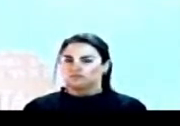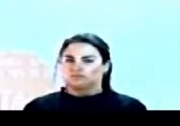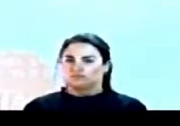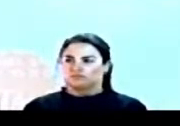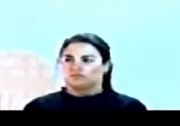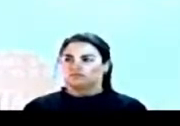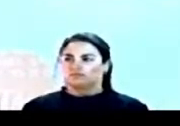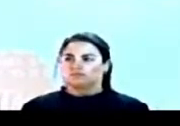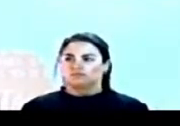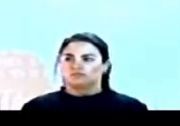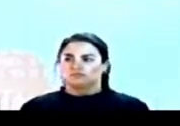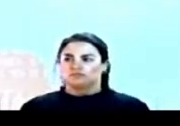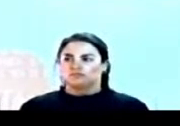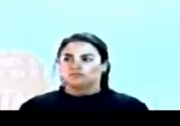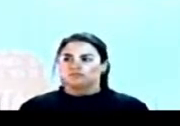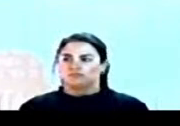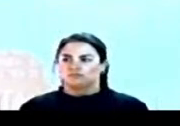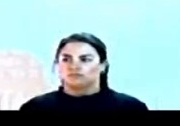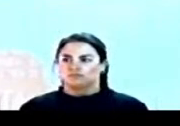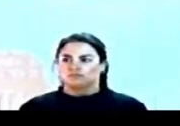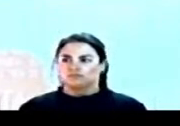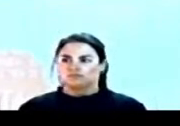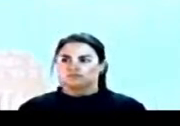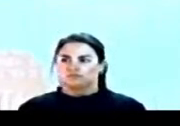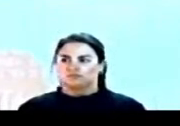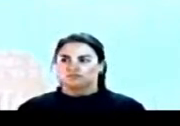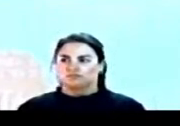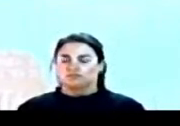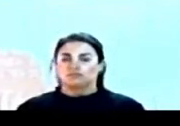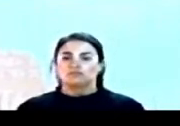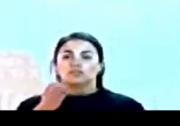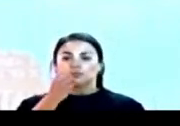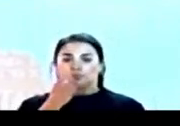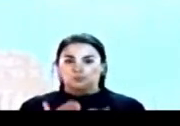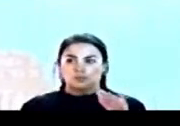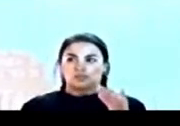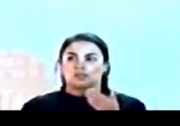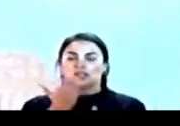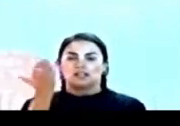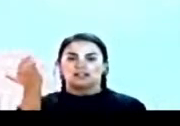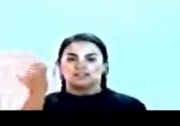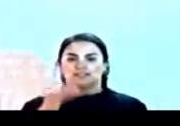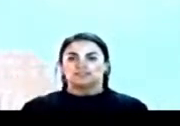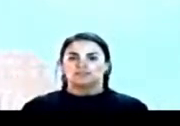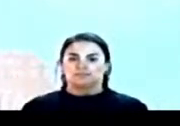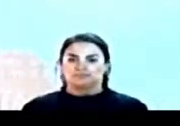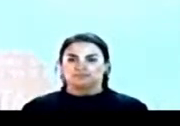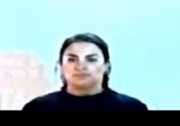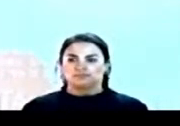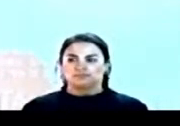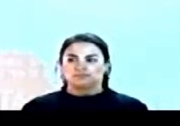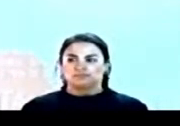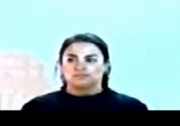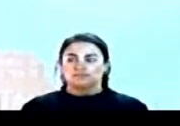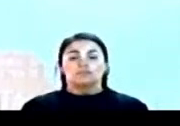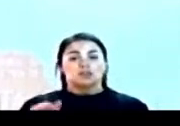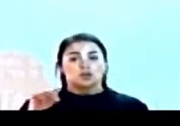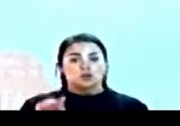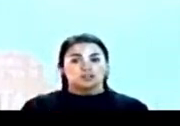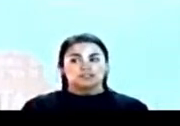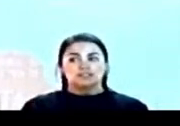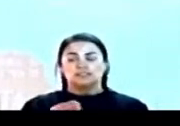¿Sí? Muy bien. Buenos días. Hoy ha tenido